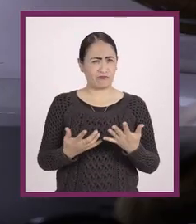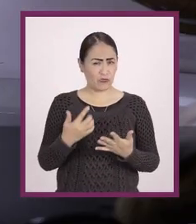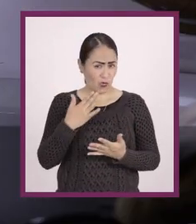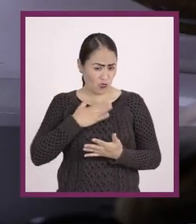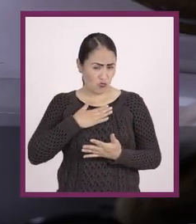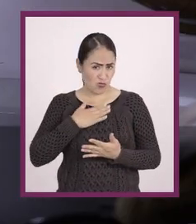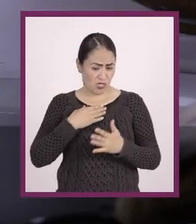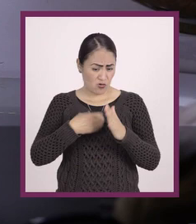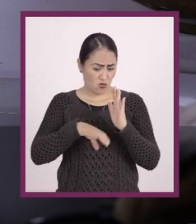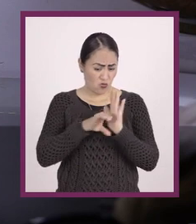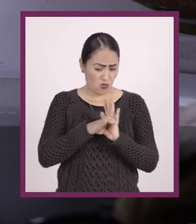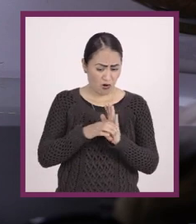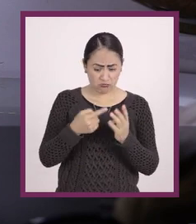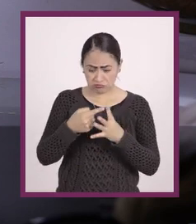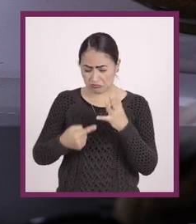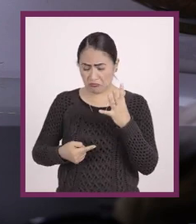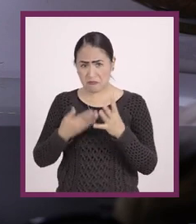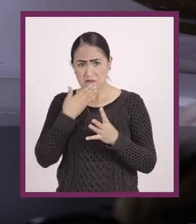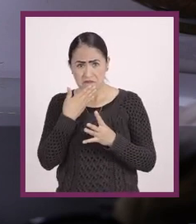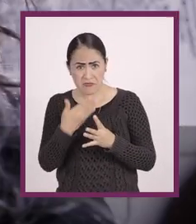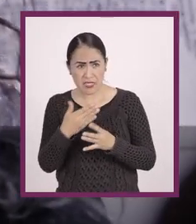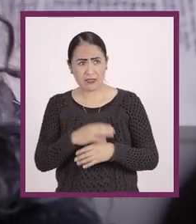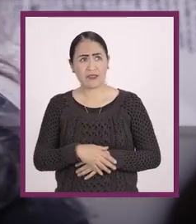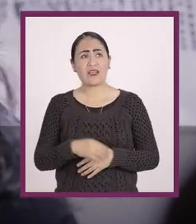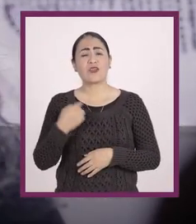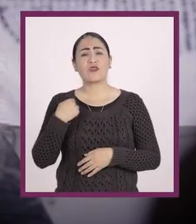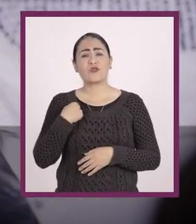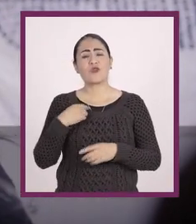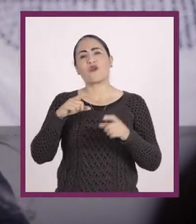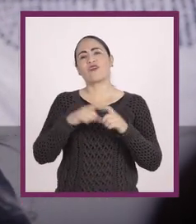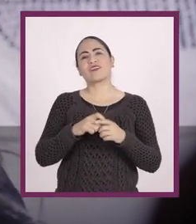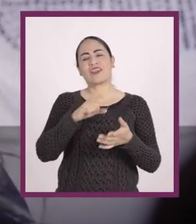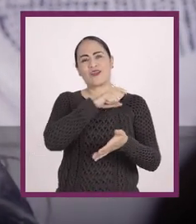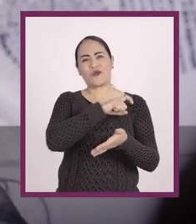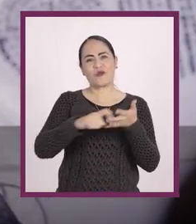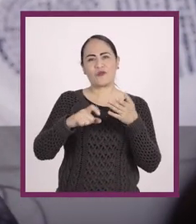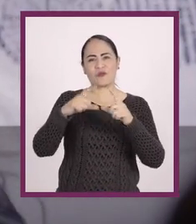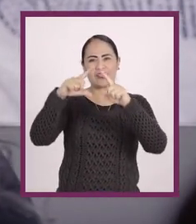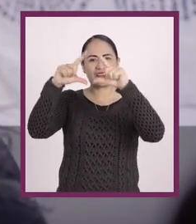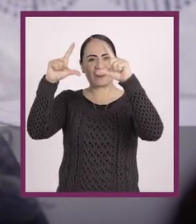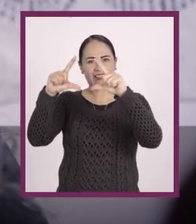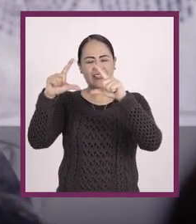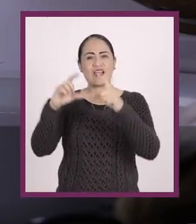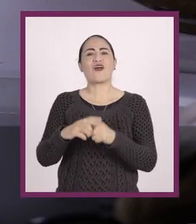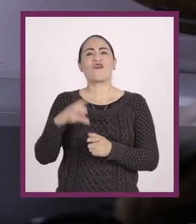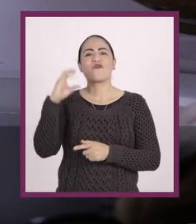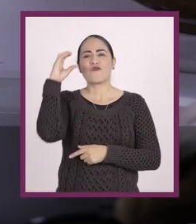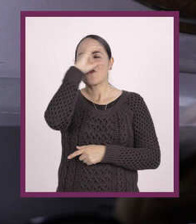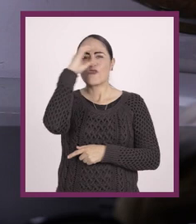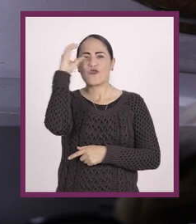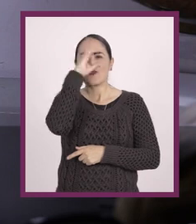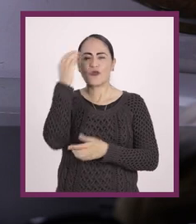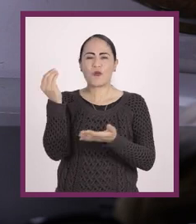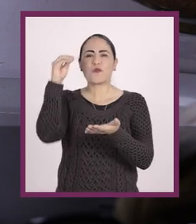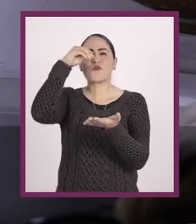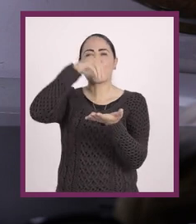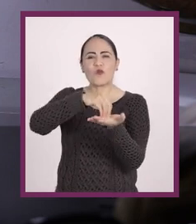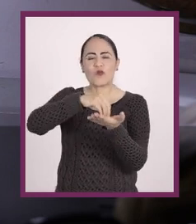marca todo bajo control no te compre un marco para que le pongas una foto